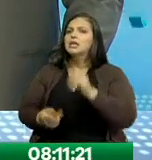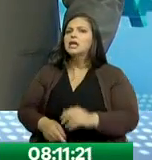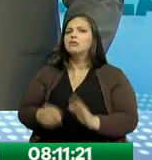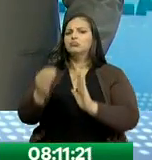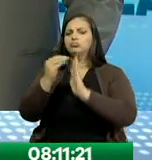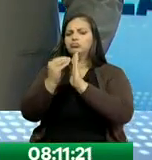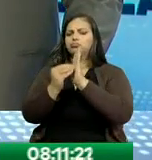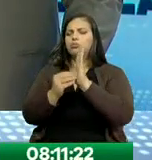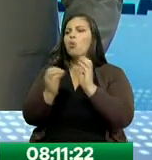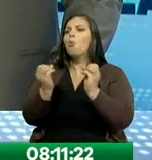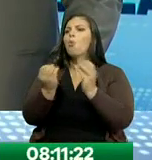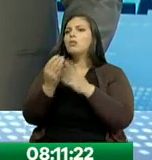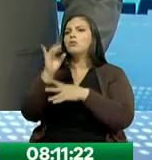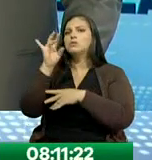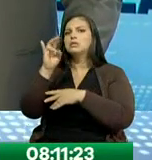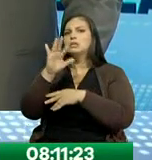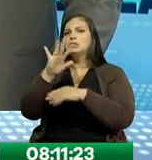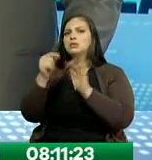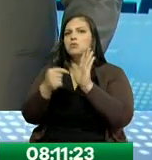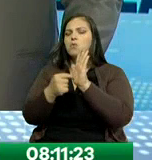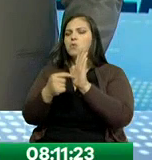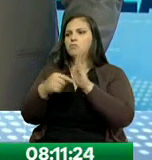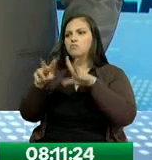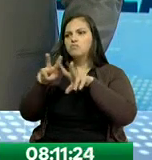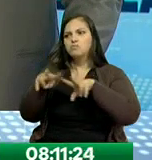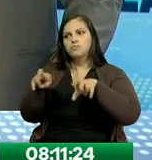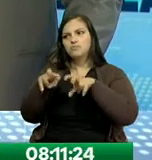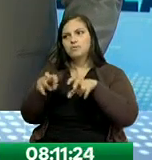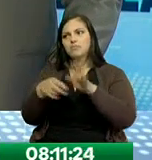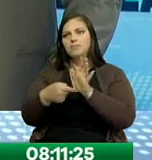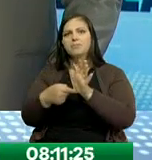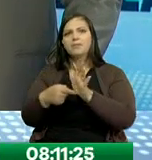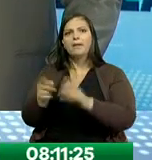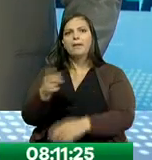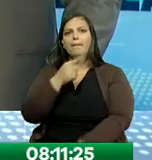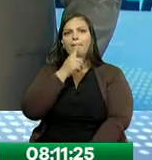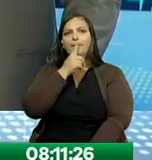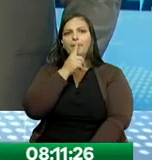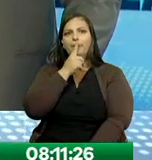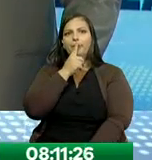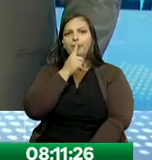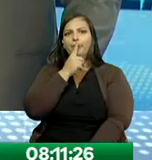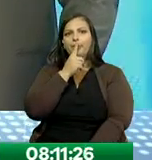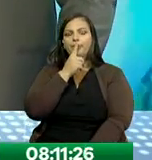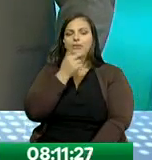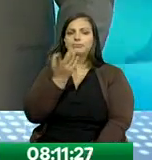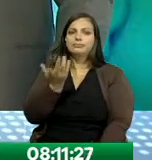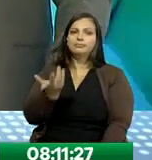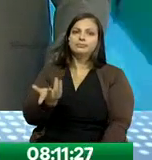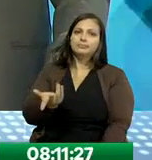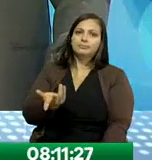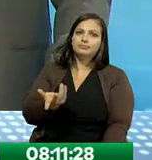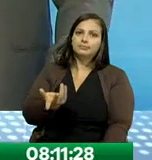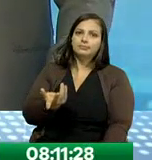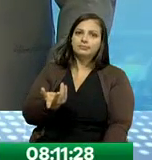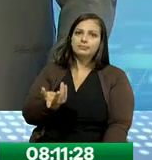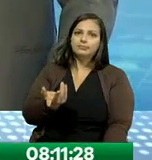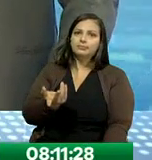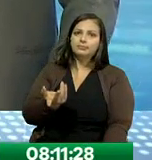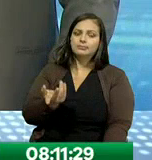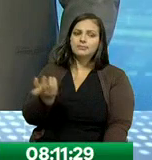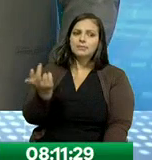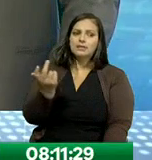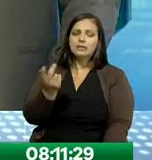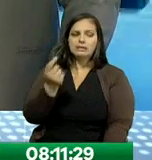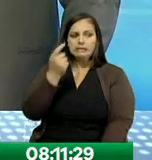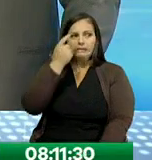Solo ellos tienen la respuesta, y ojalá que la conciencia la tengan limpia para que la puedan afrontar y decir, a ver, esto es así, así, asaya o se sancochado. Esperemos